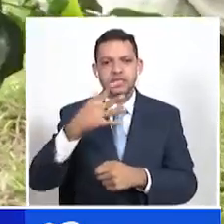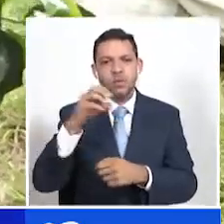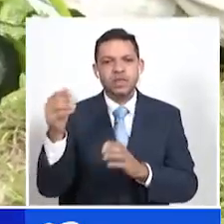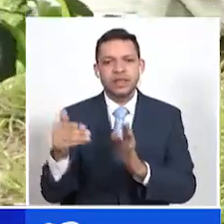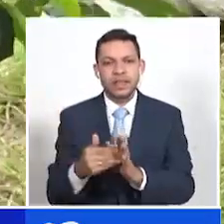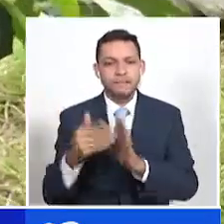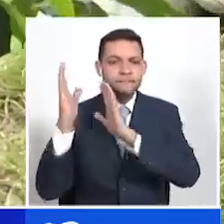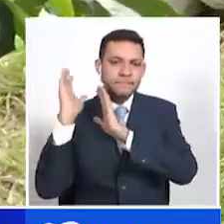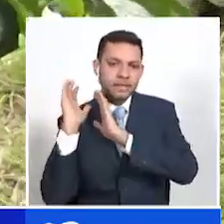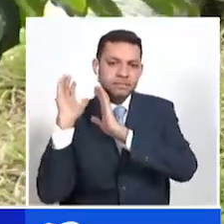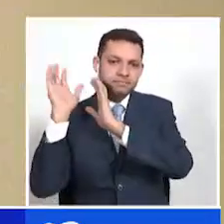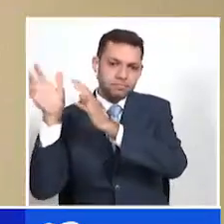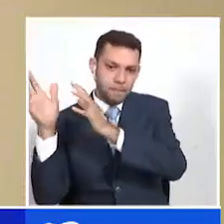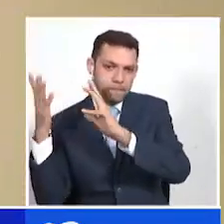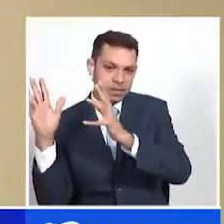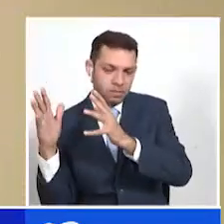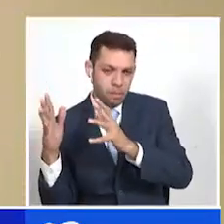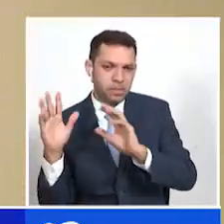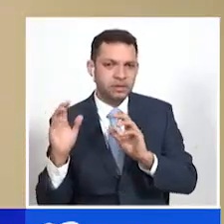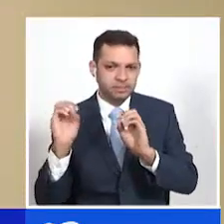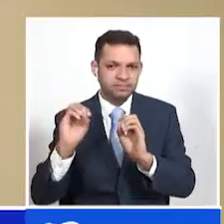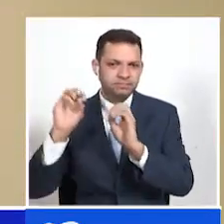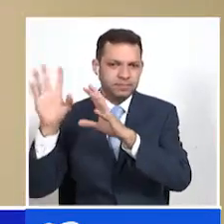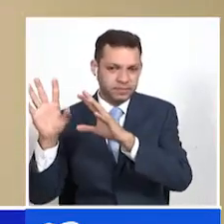exportar. Es un promedio de